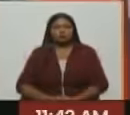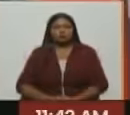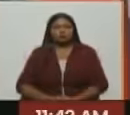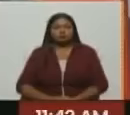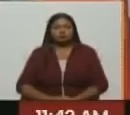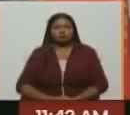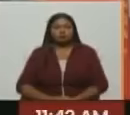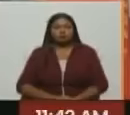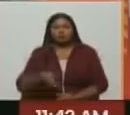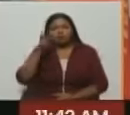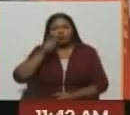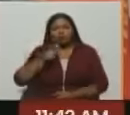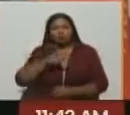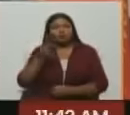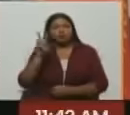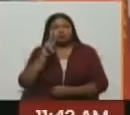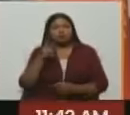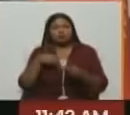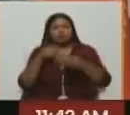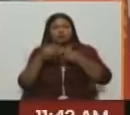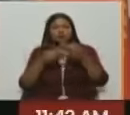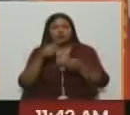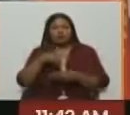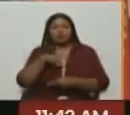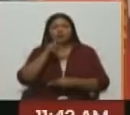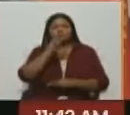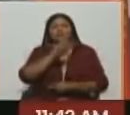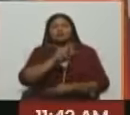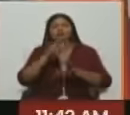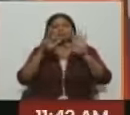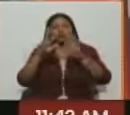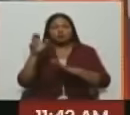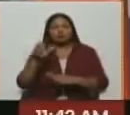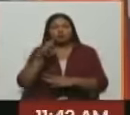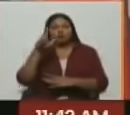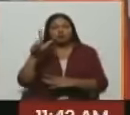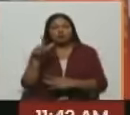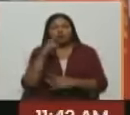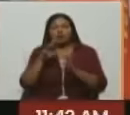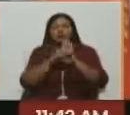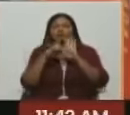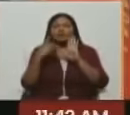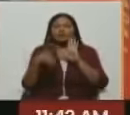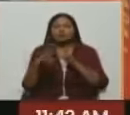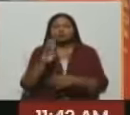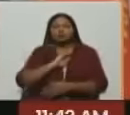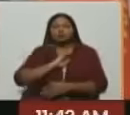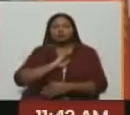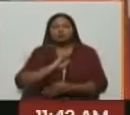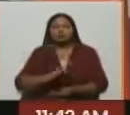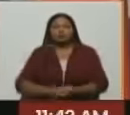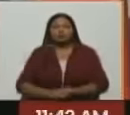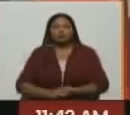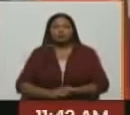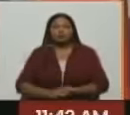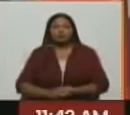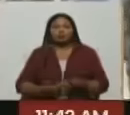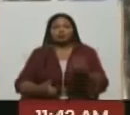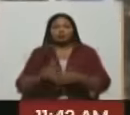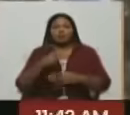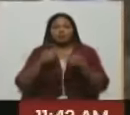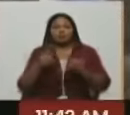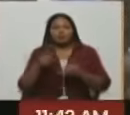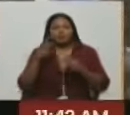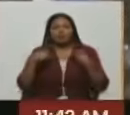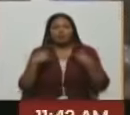El pueblo de Venezuela se está jugando este 28 de julio su derecho más sagrado, el derecho a